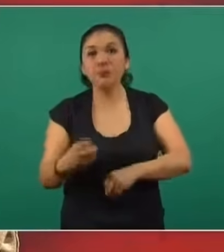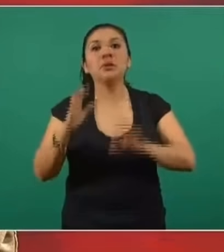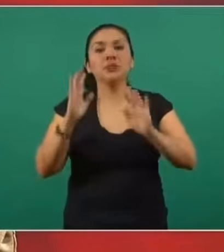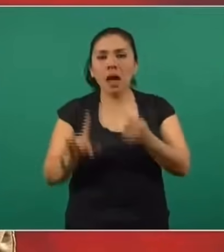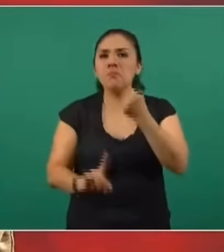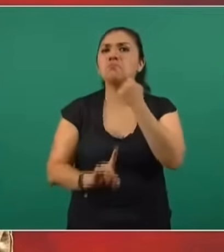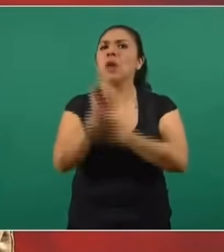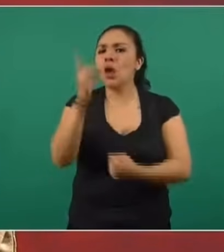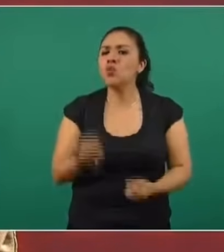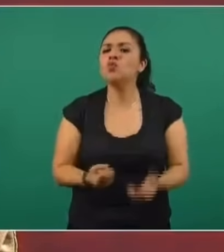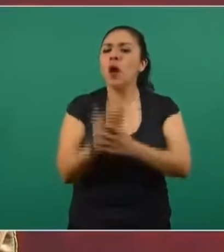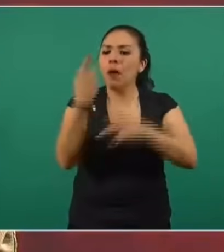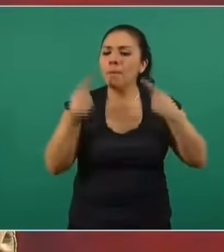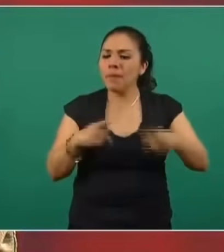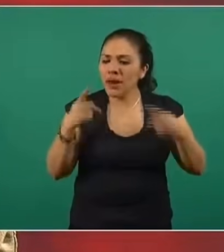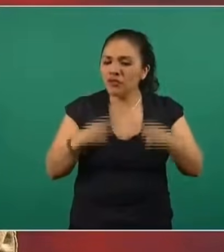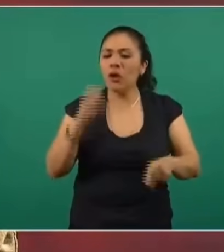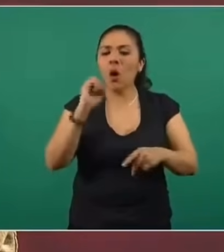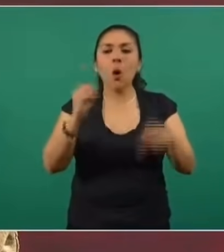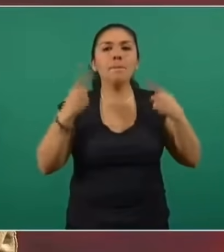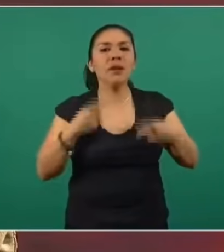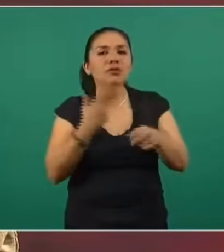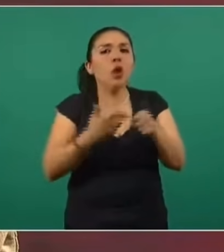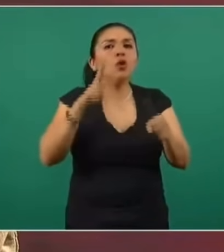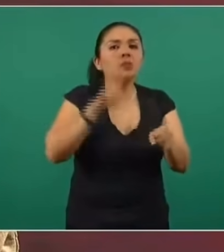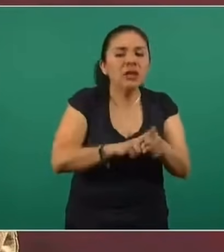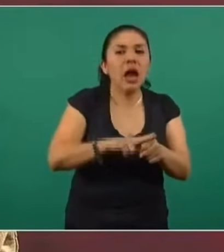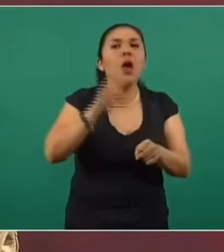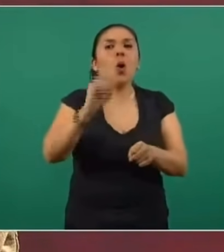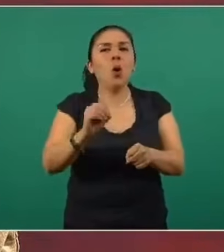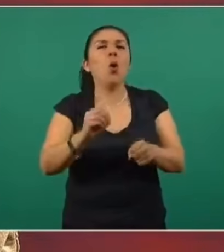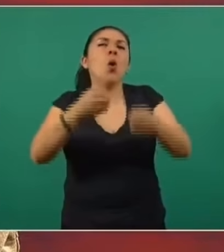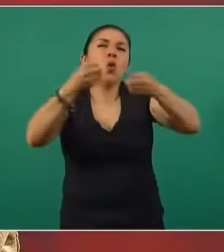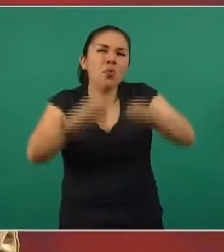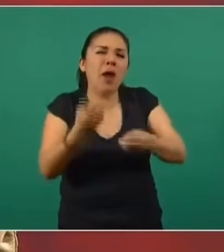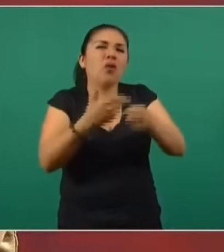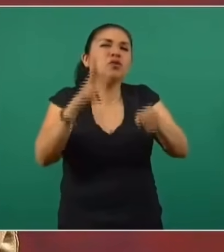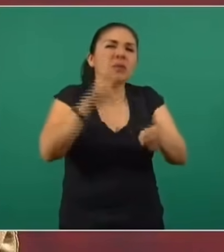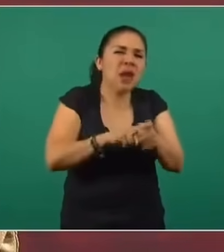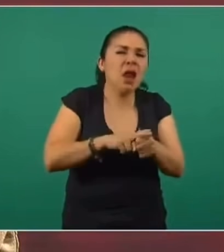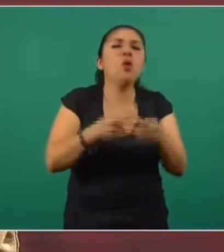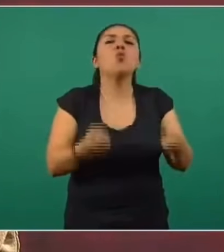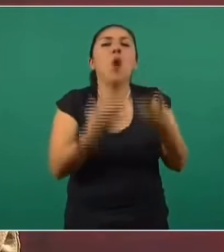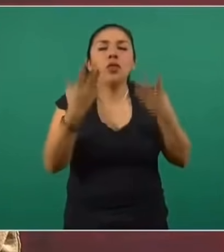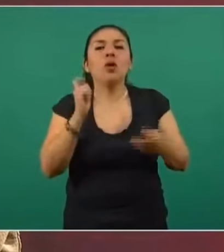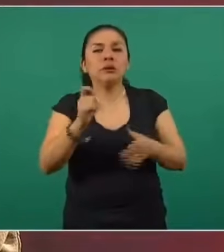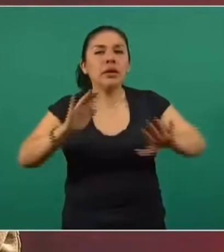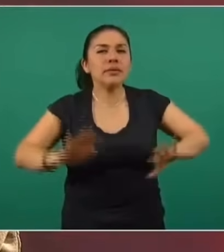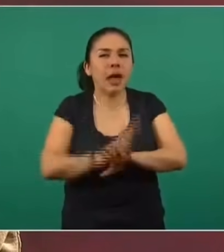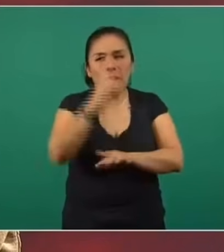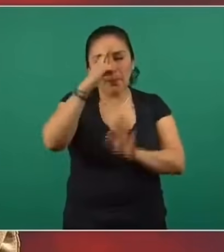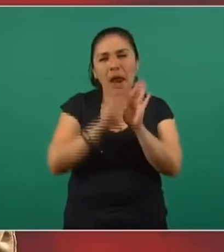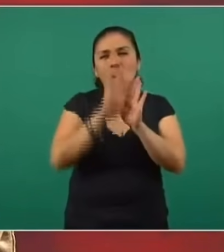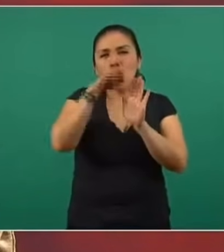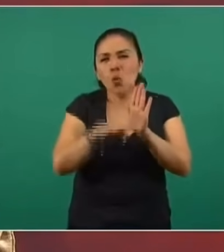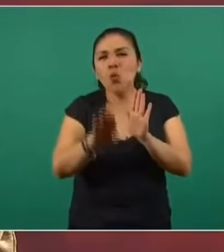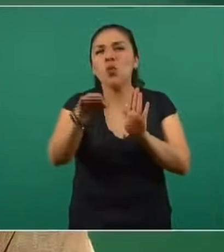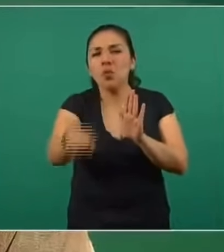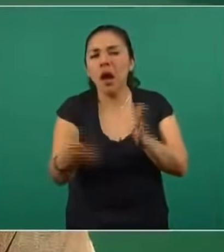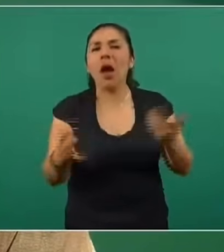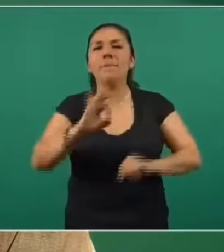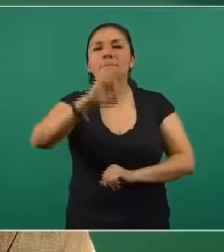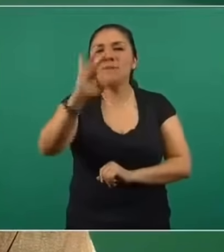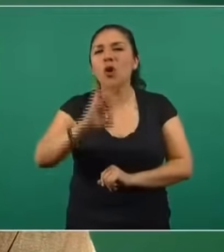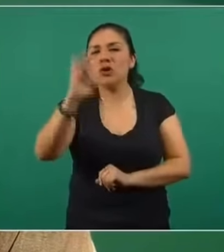casos, personas hospitalizadas, la propia ocupación hospitalizada, la velocidad a que va cambiando la curva epidémica, el